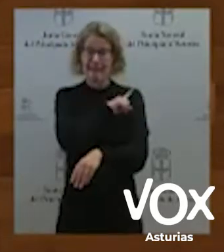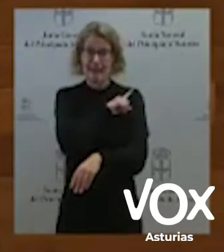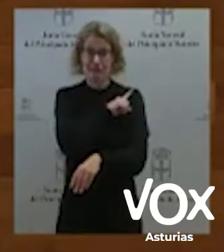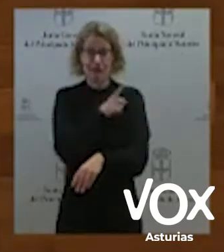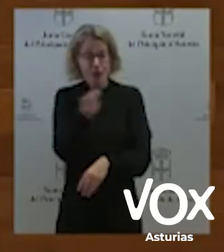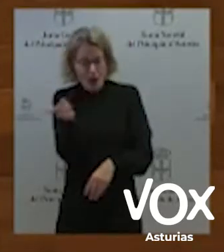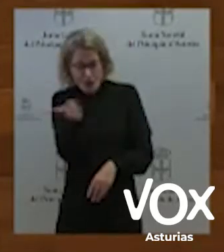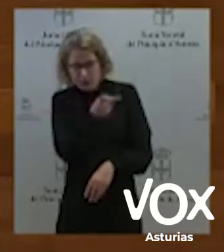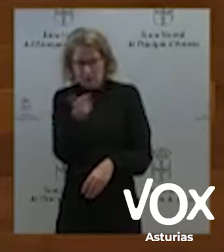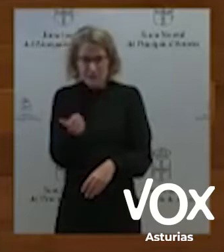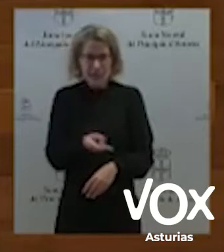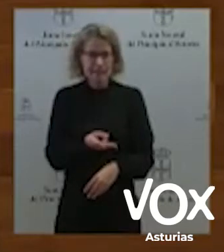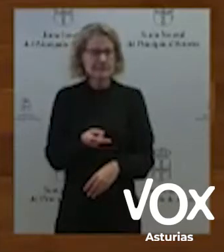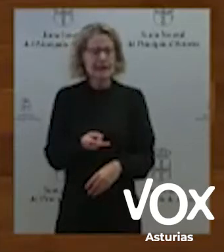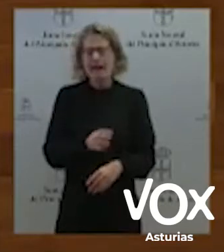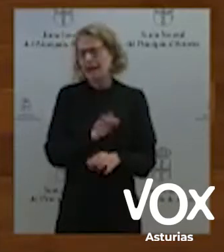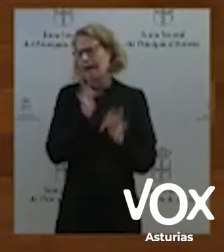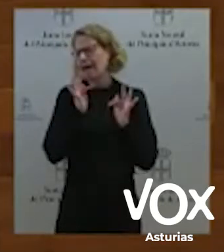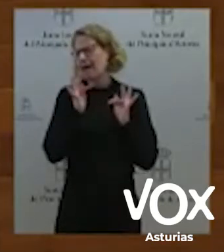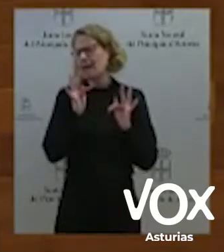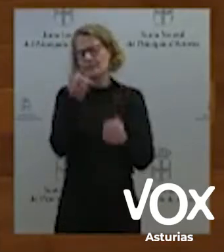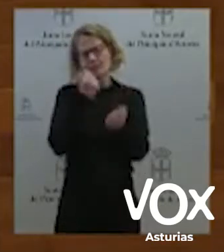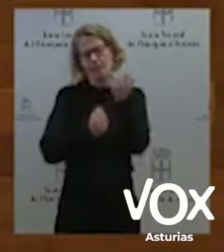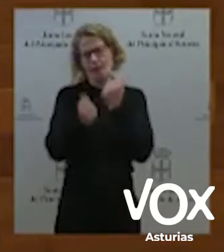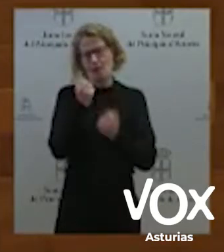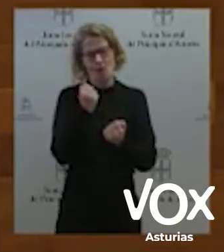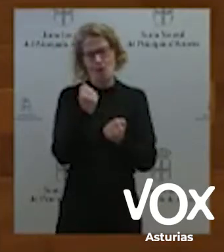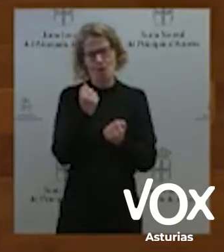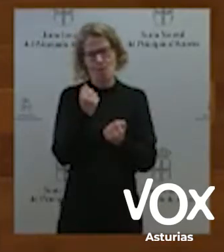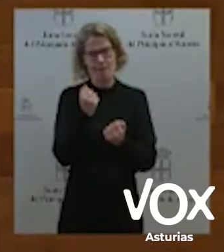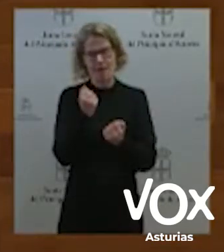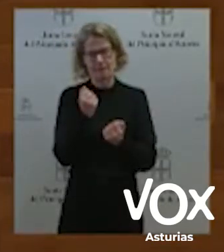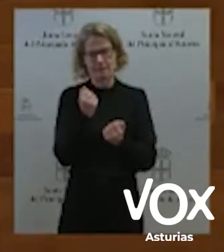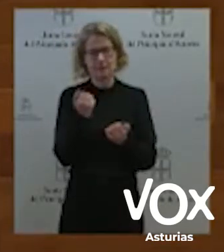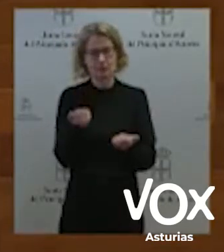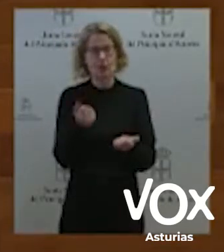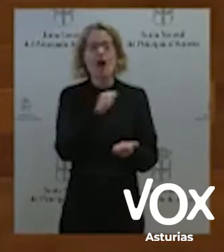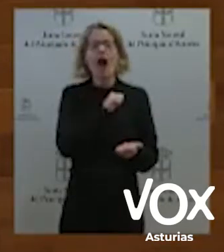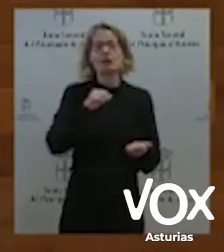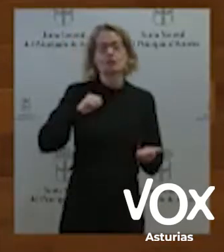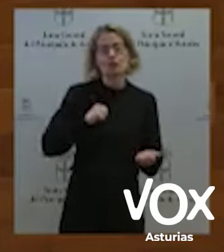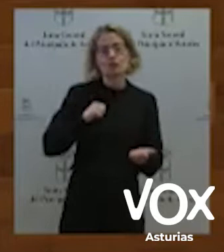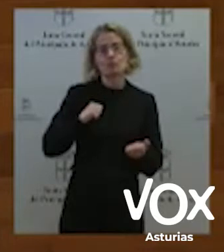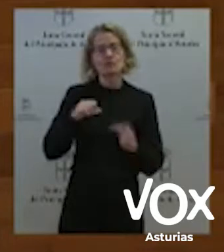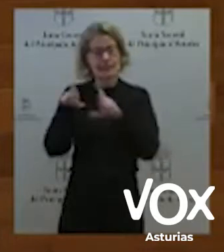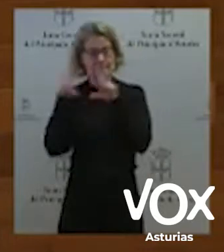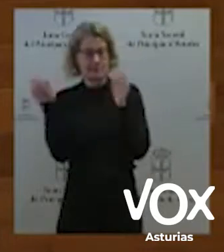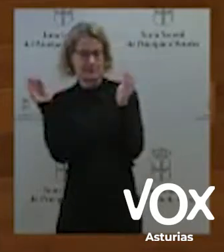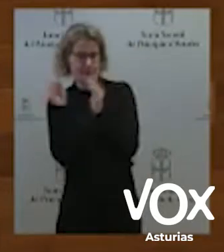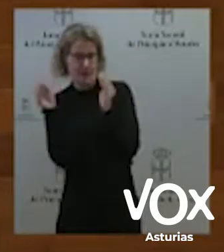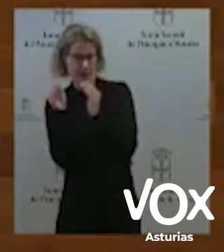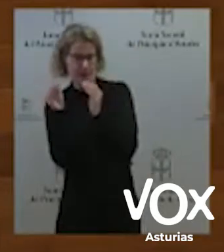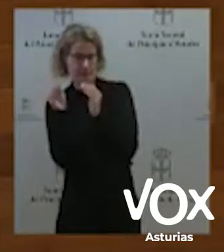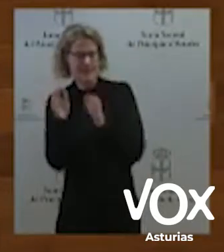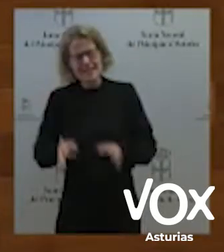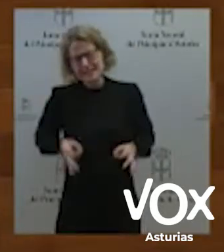señorías, que son los autónomos y las pymes. Para ustedes el empleador es el enemigo a batir, siempre el empleador, sin